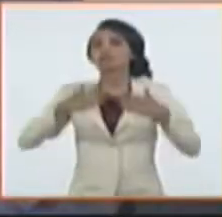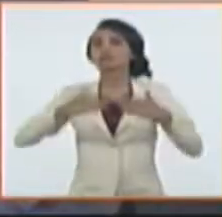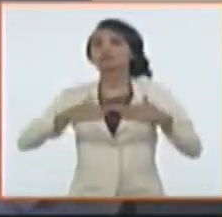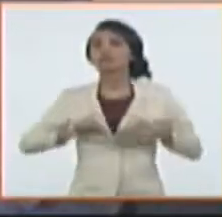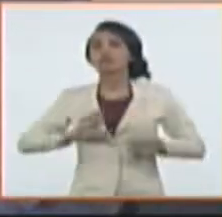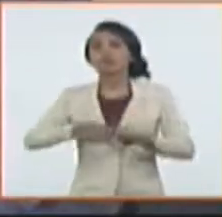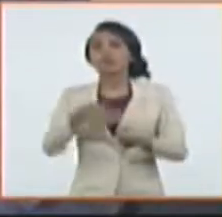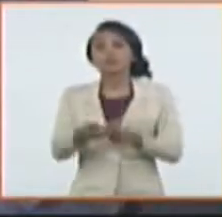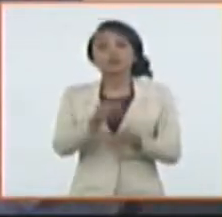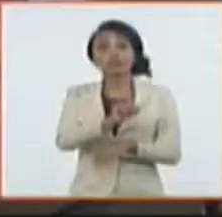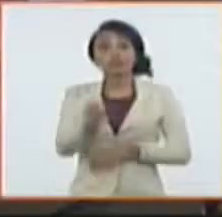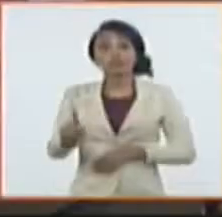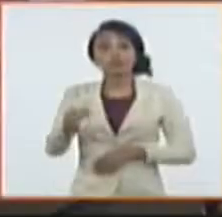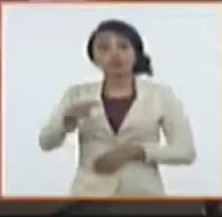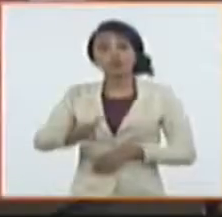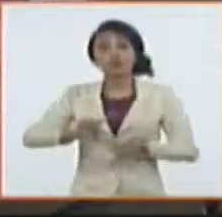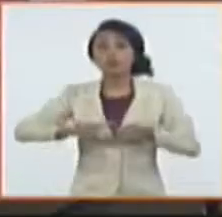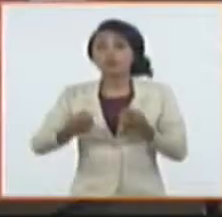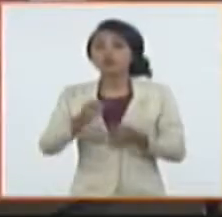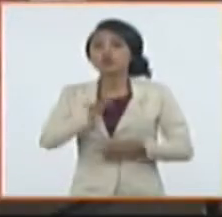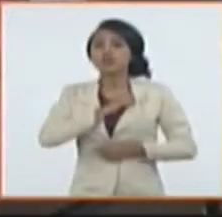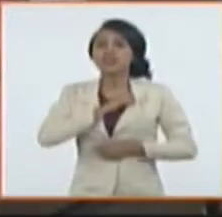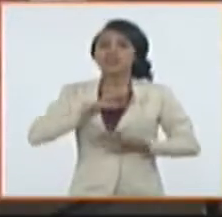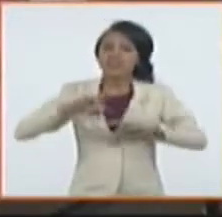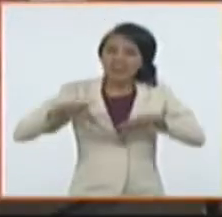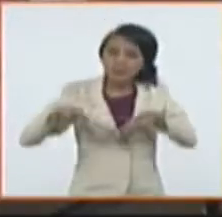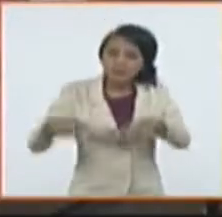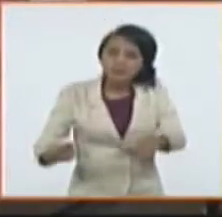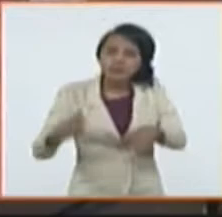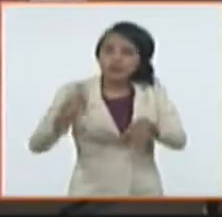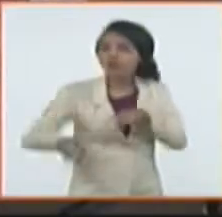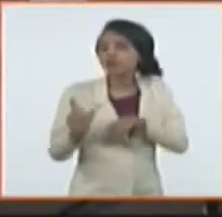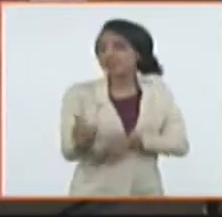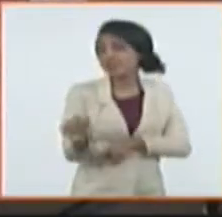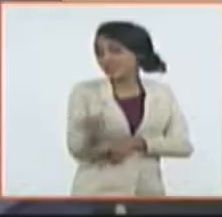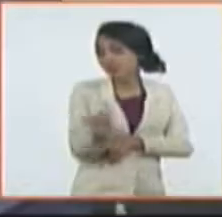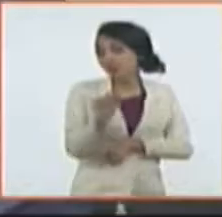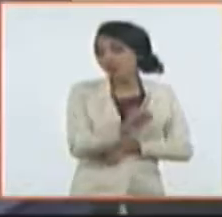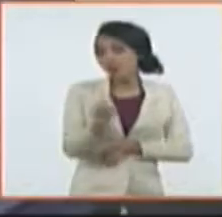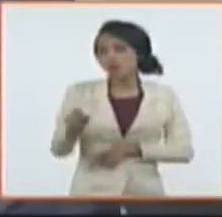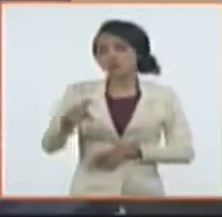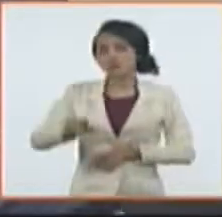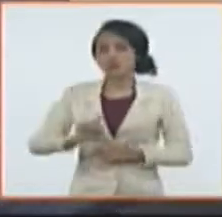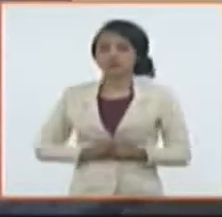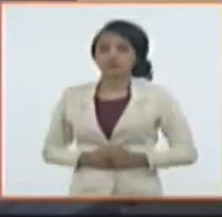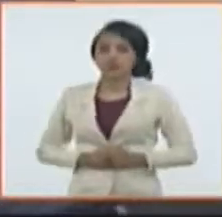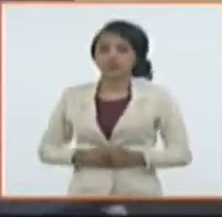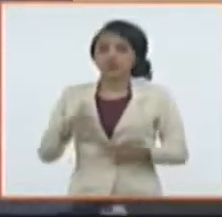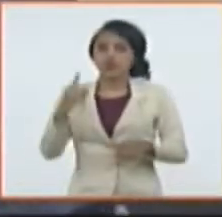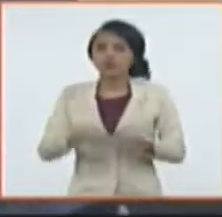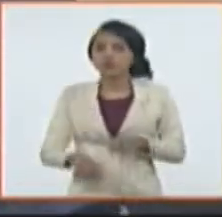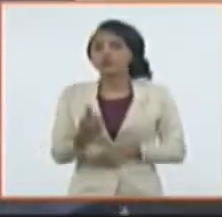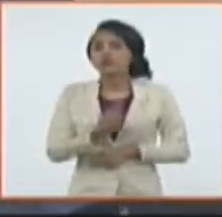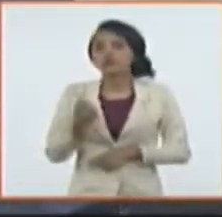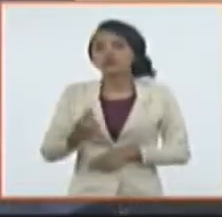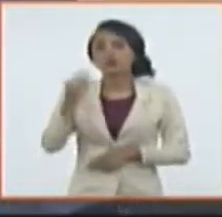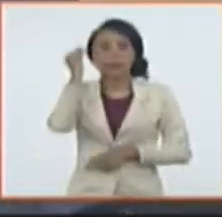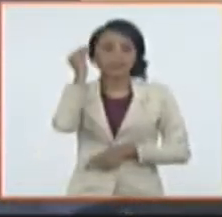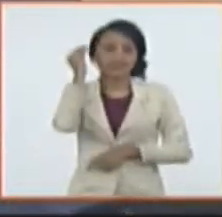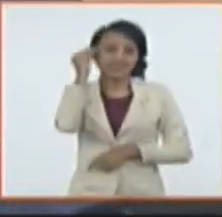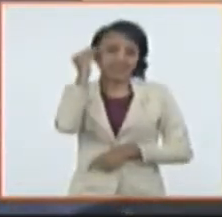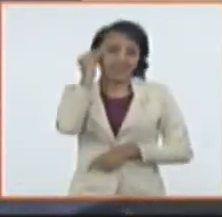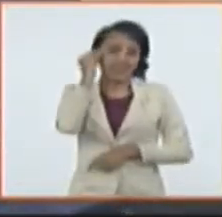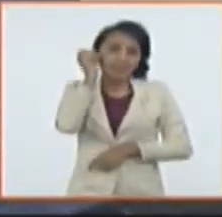julio. Y por eso quieren que haya otro 11 de julio. Los otros son elementos de aprendizaje que hemos nosotros analizado de toda esta situación que hemos estado